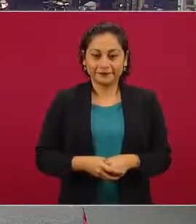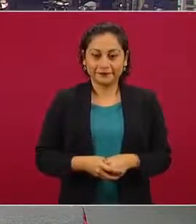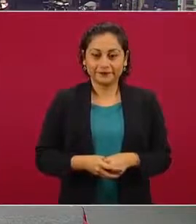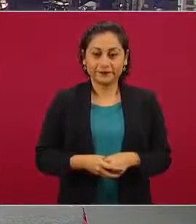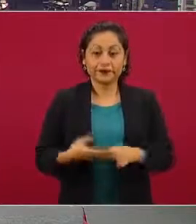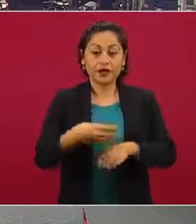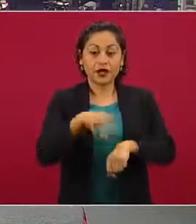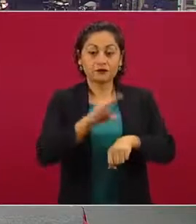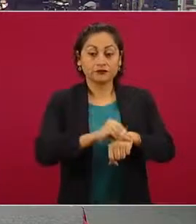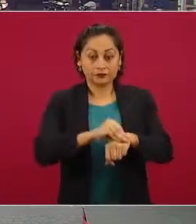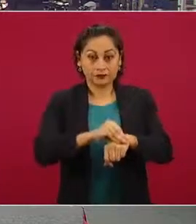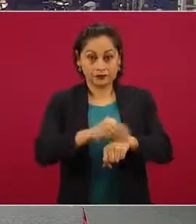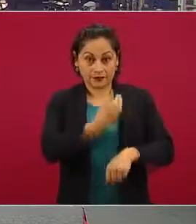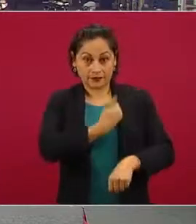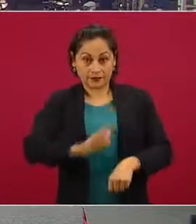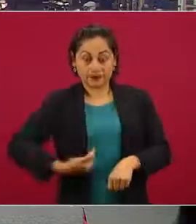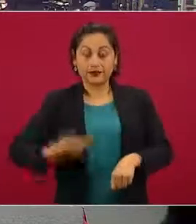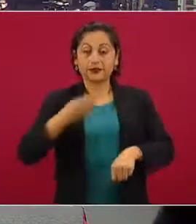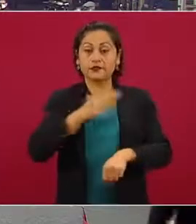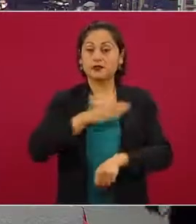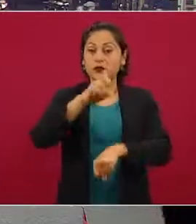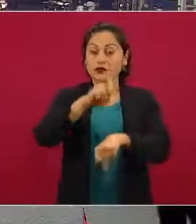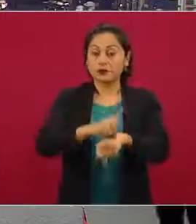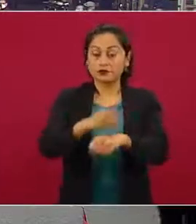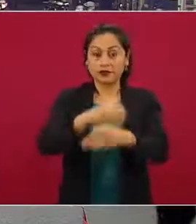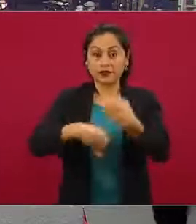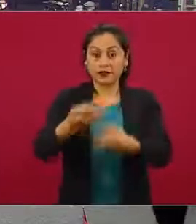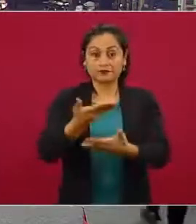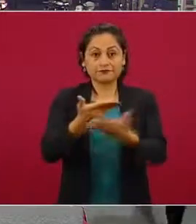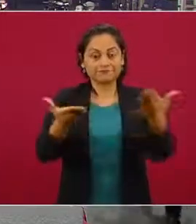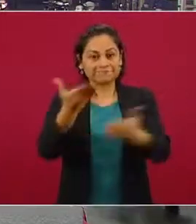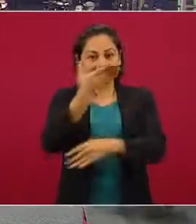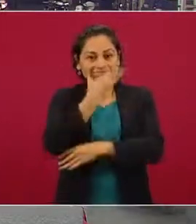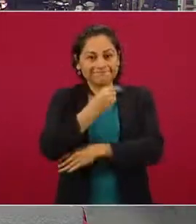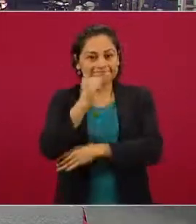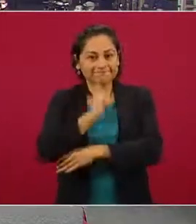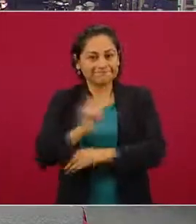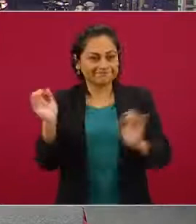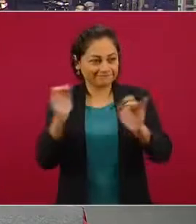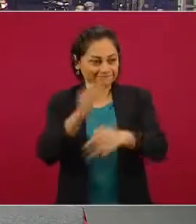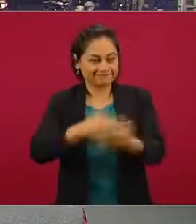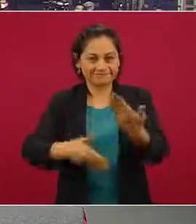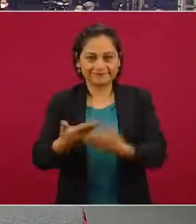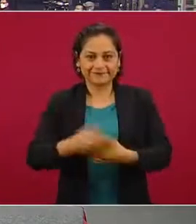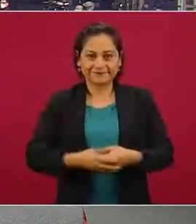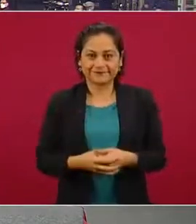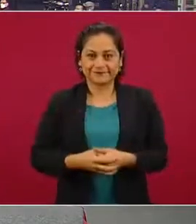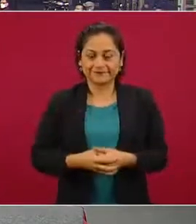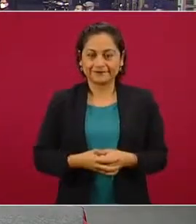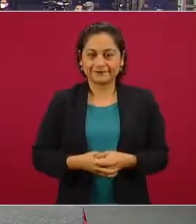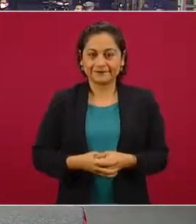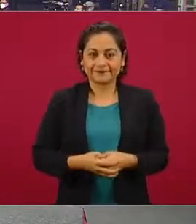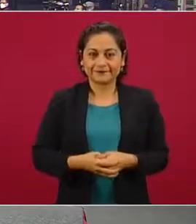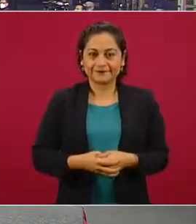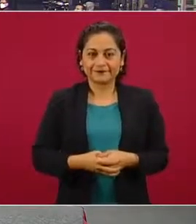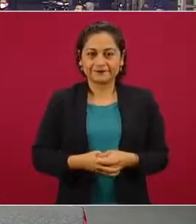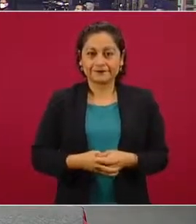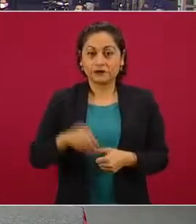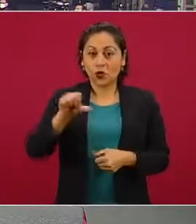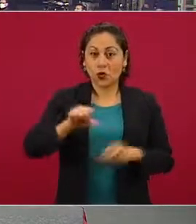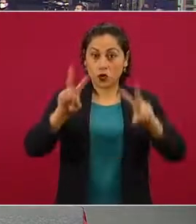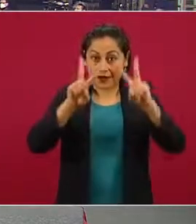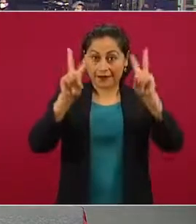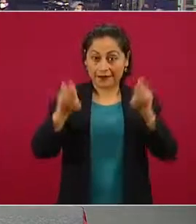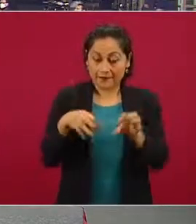Con permiso, señor presidente, muy buenos días a todos ustedes. Es el pulso